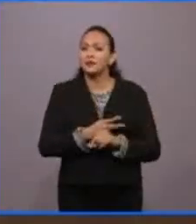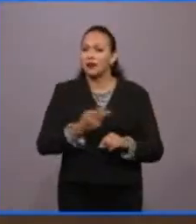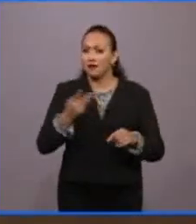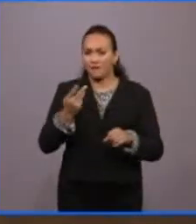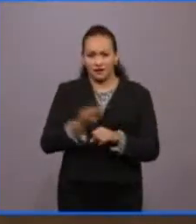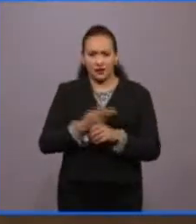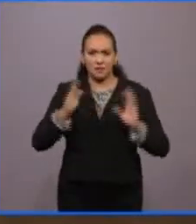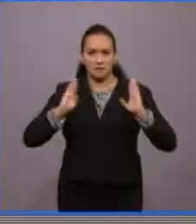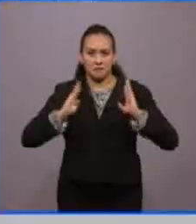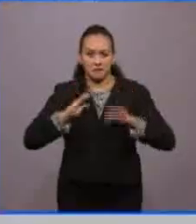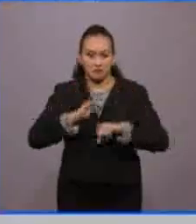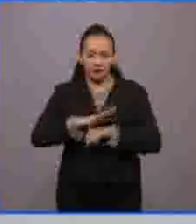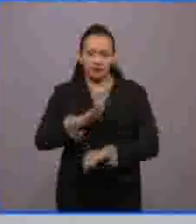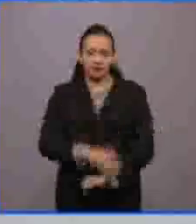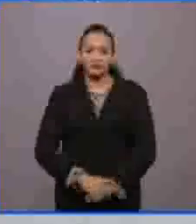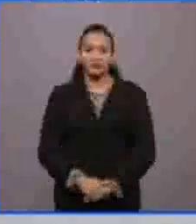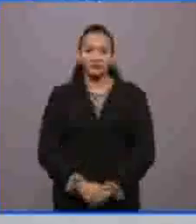desmilitarización.